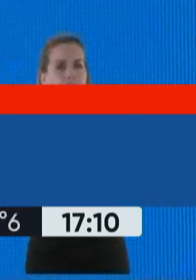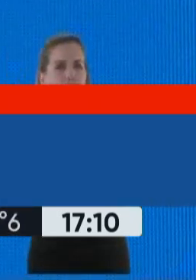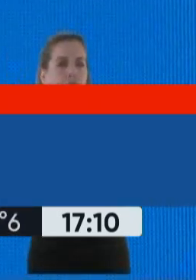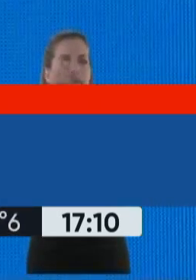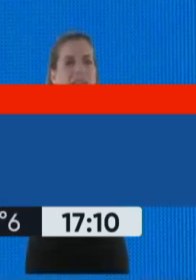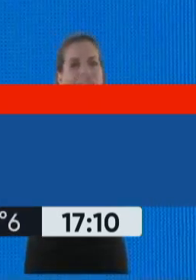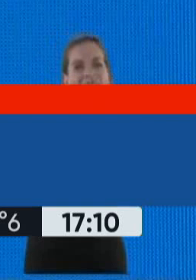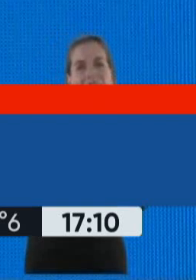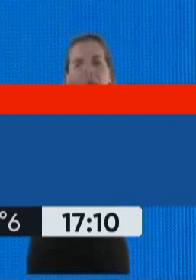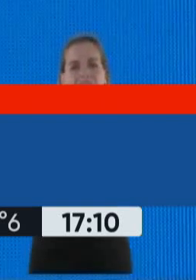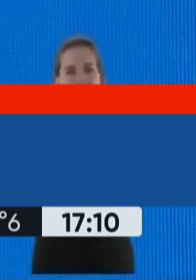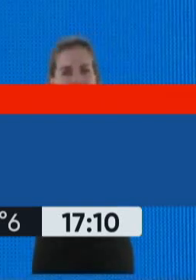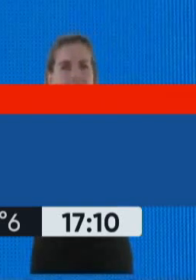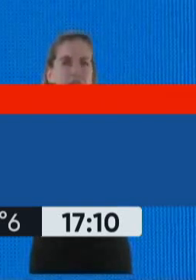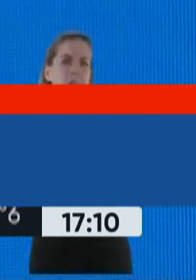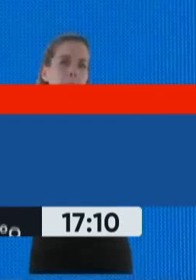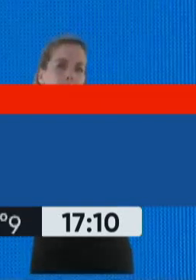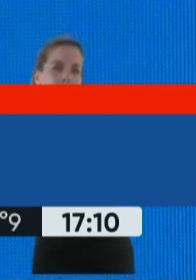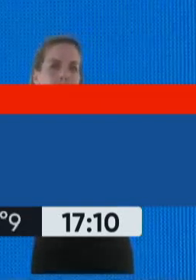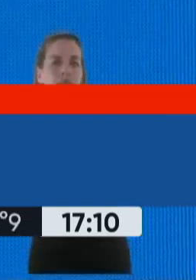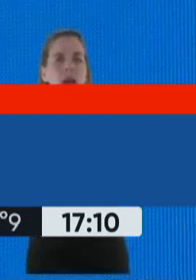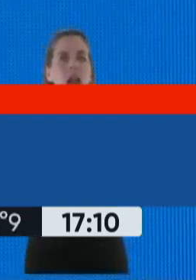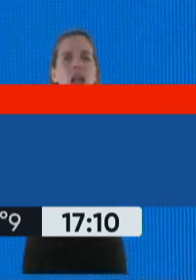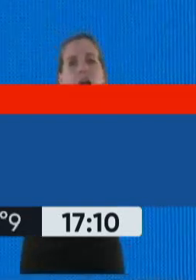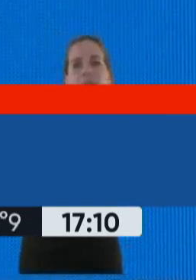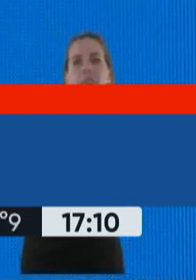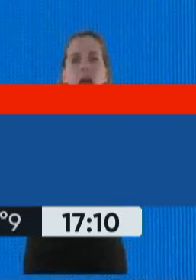Escriben, tallan, pintan, cantan, danzan.